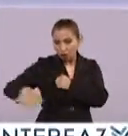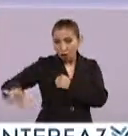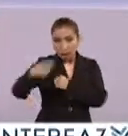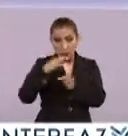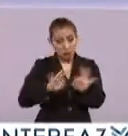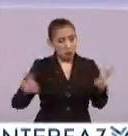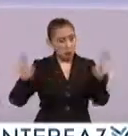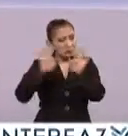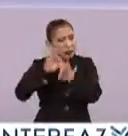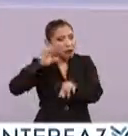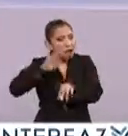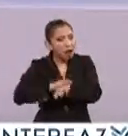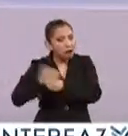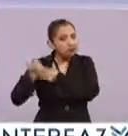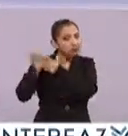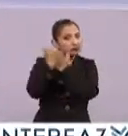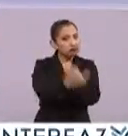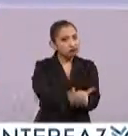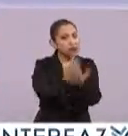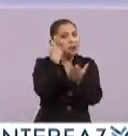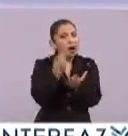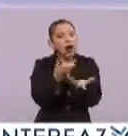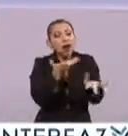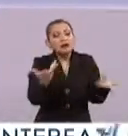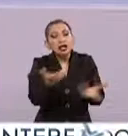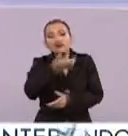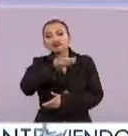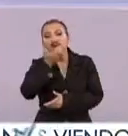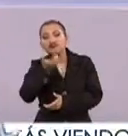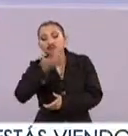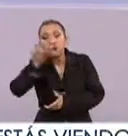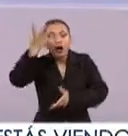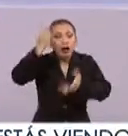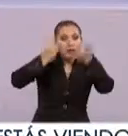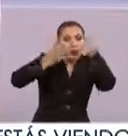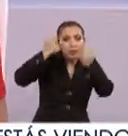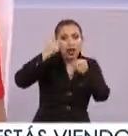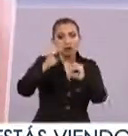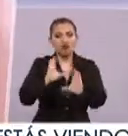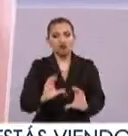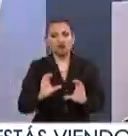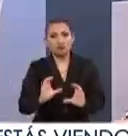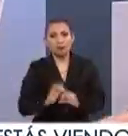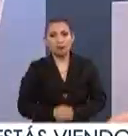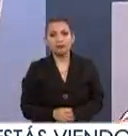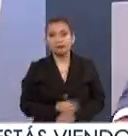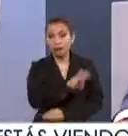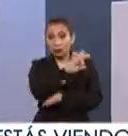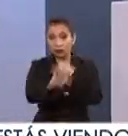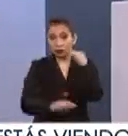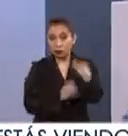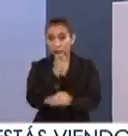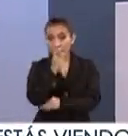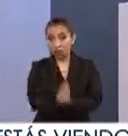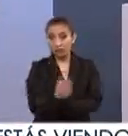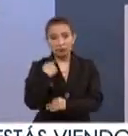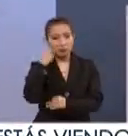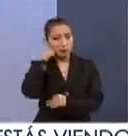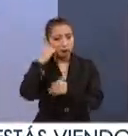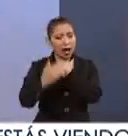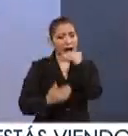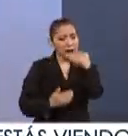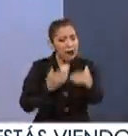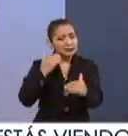jugado un papel cada vez más importante en la conformación de una cultura de la protección civil. Con todo, a pesar de los